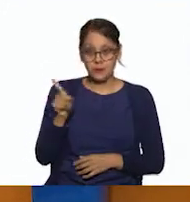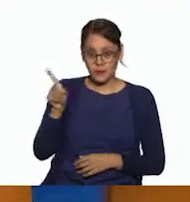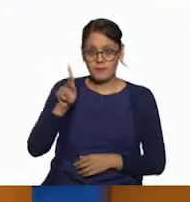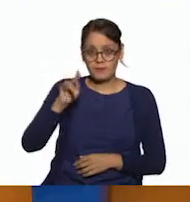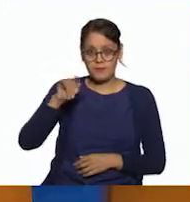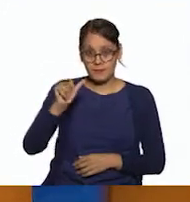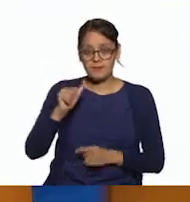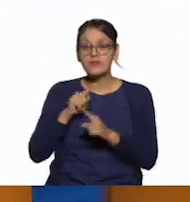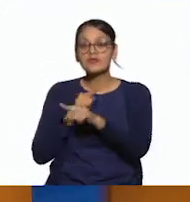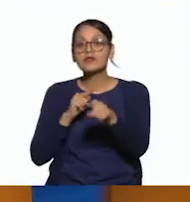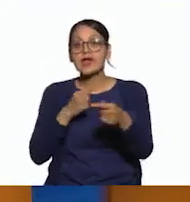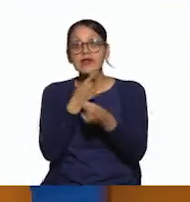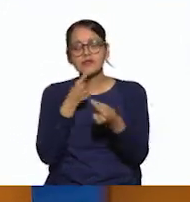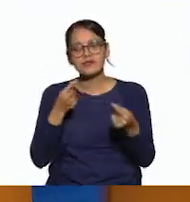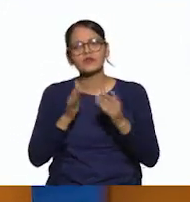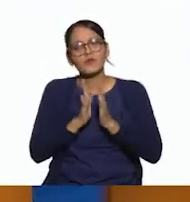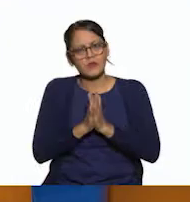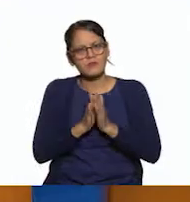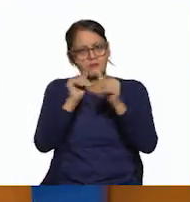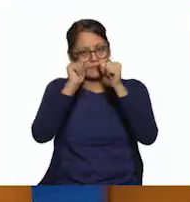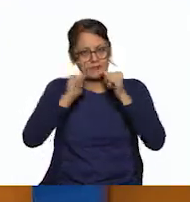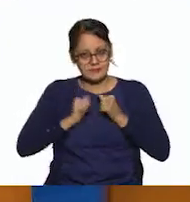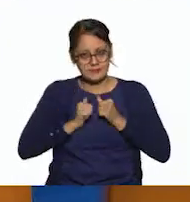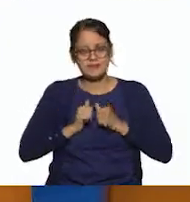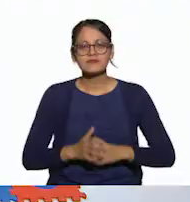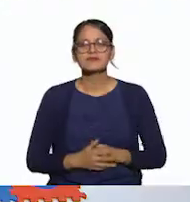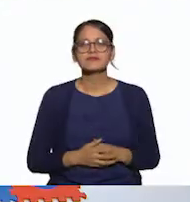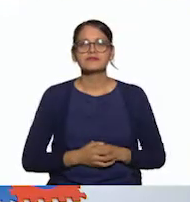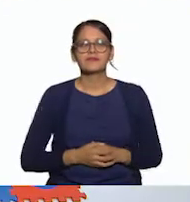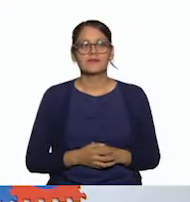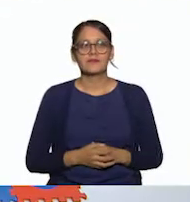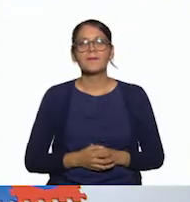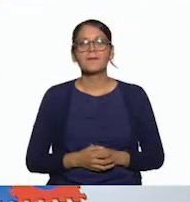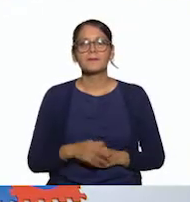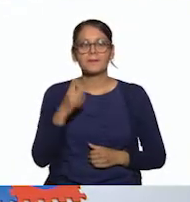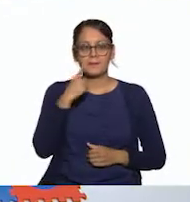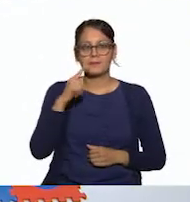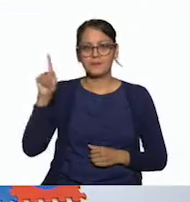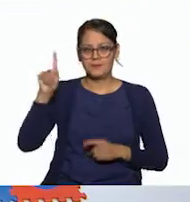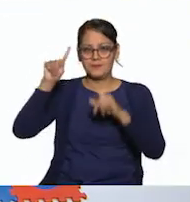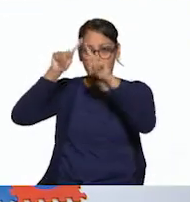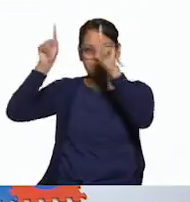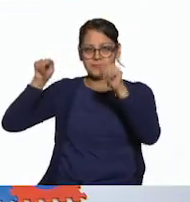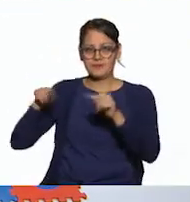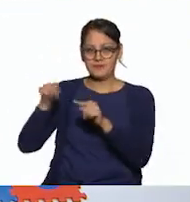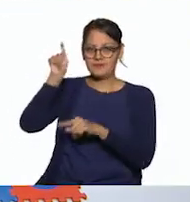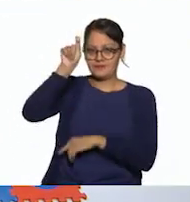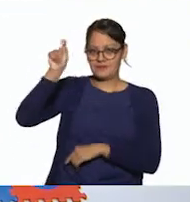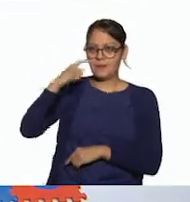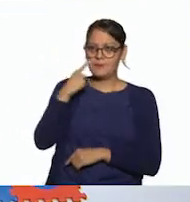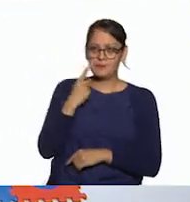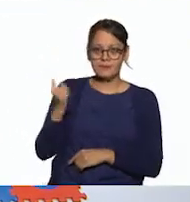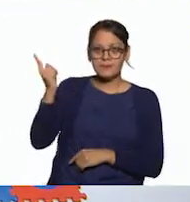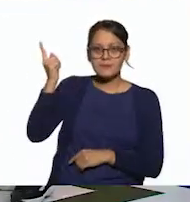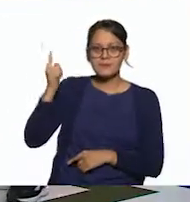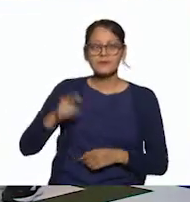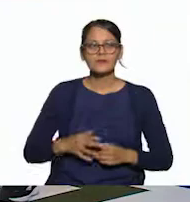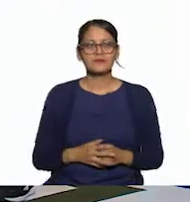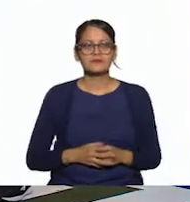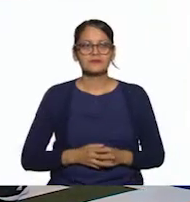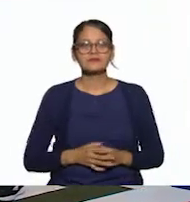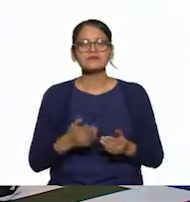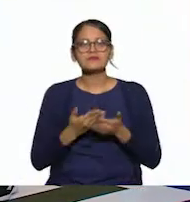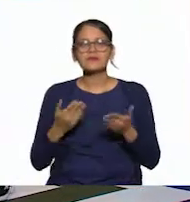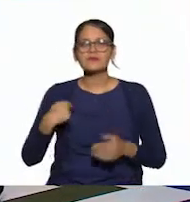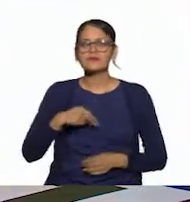y los niños y las niñas pónganme mucha, mucha atención. Vamos a pasar de este lado a nuestro pizarrón y